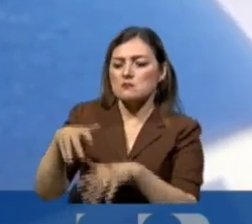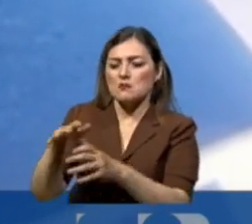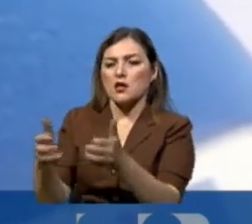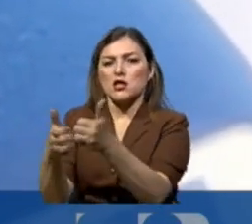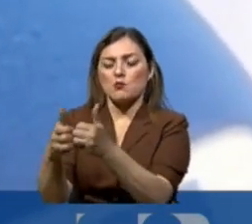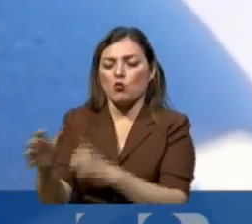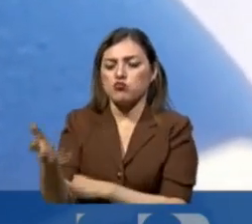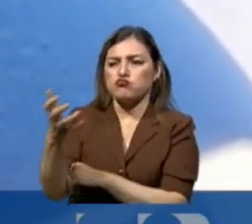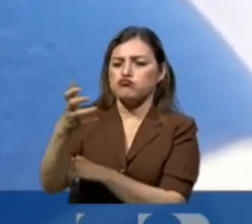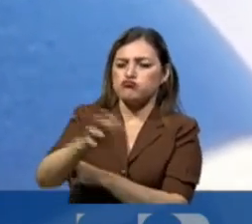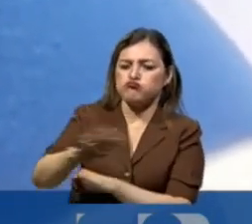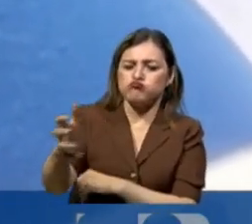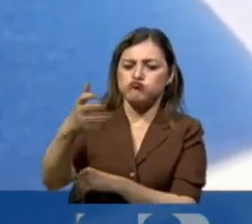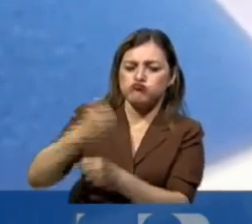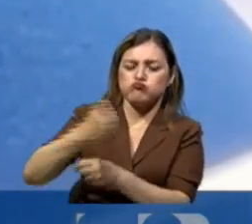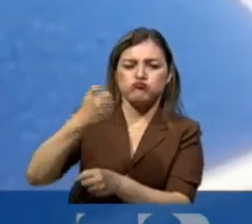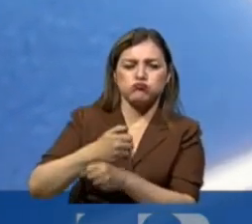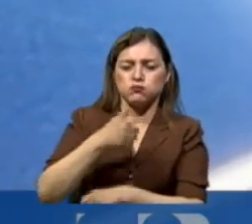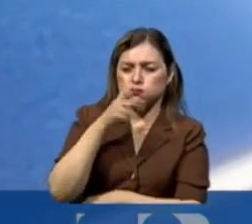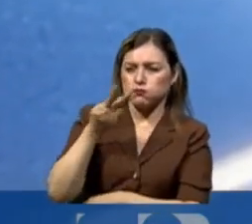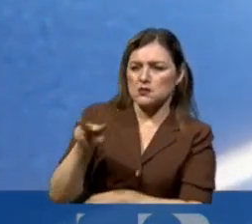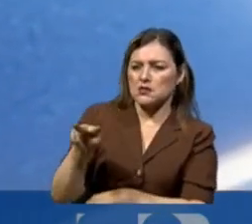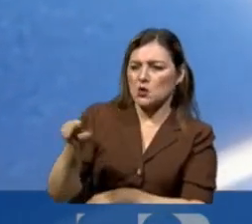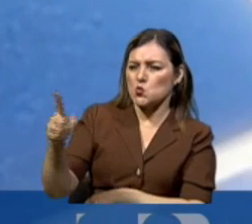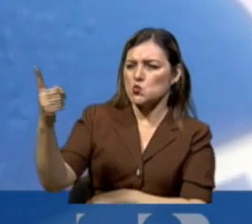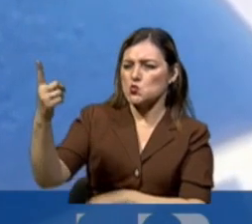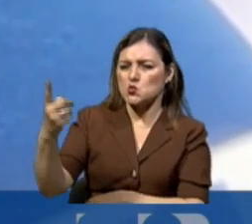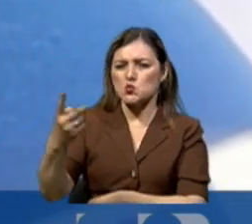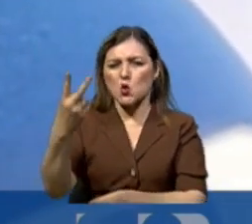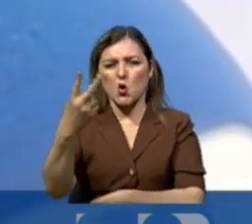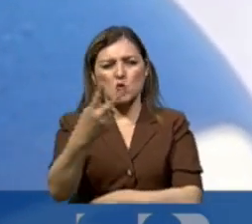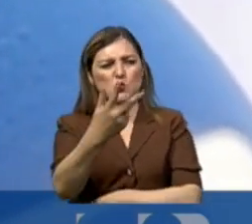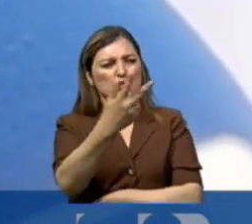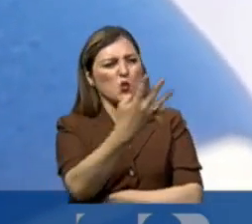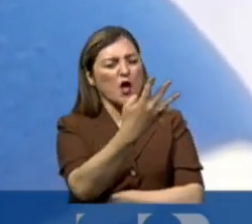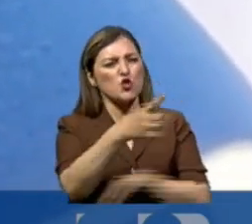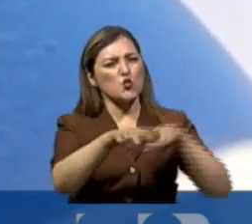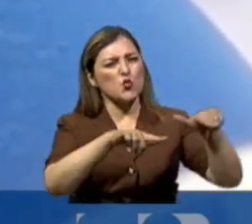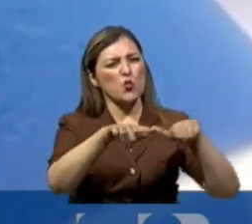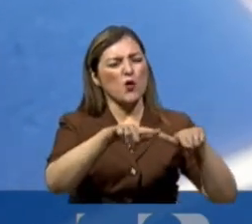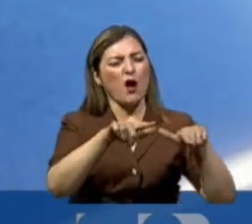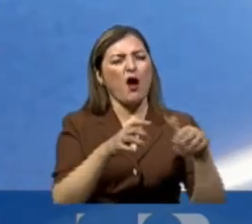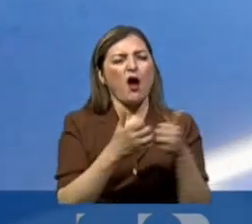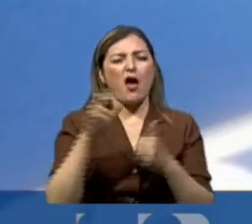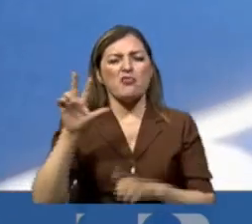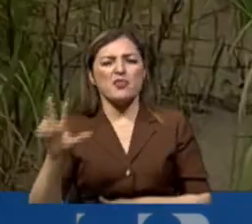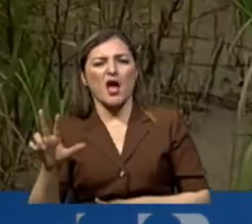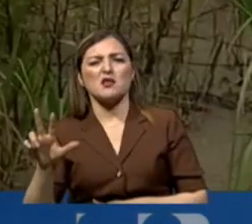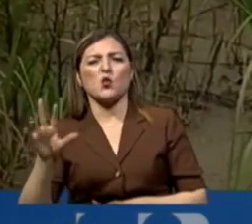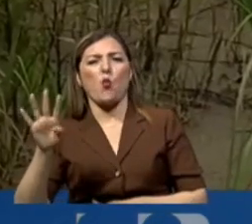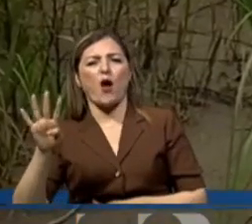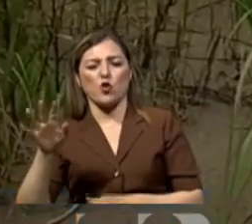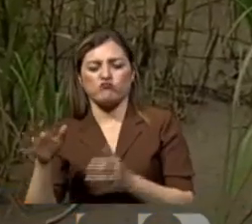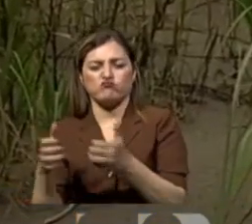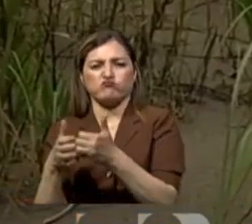Tenemos identificados casi 5 puntos nuevamente, con 3 o 4 maquinarias en cada uno de ellos.